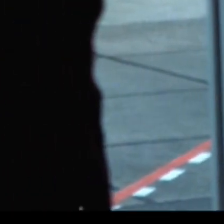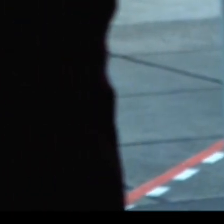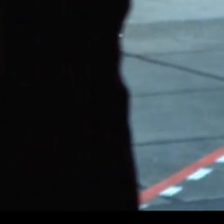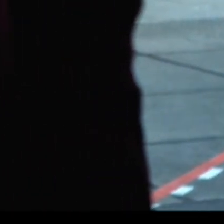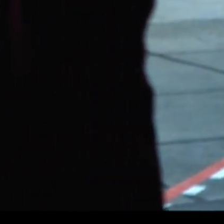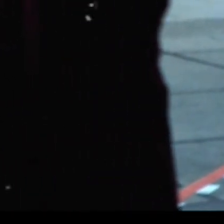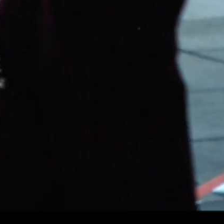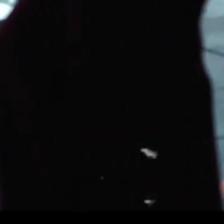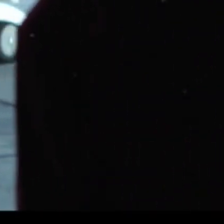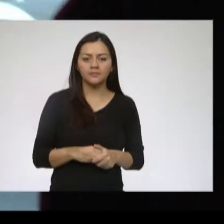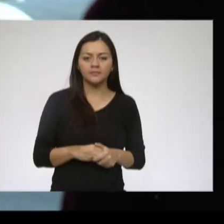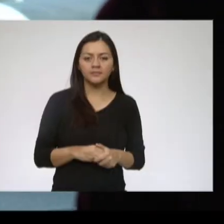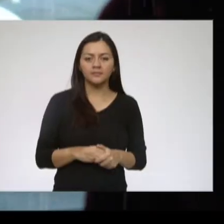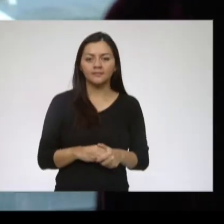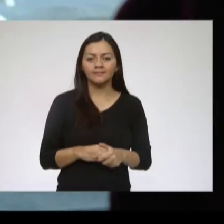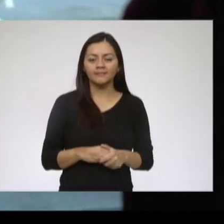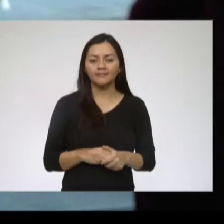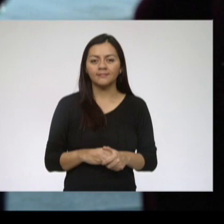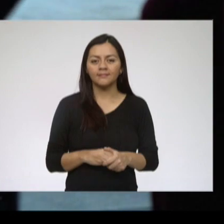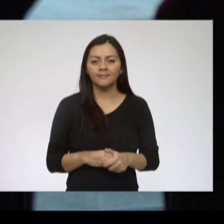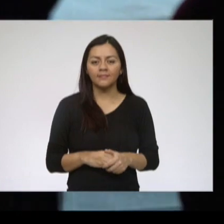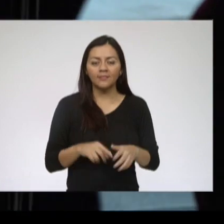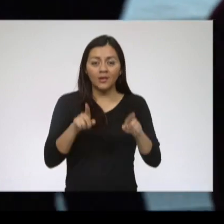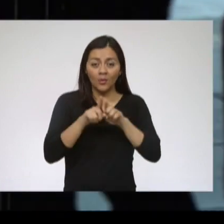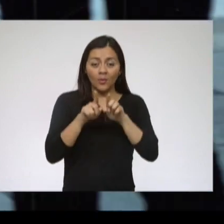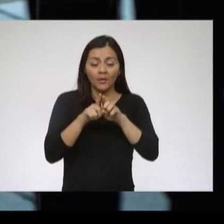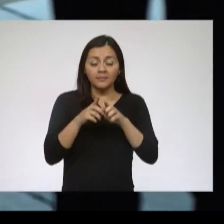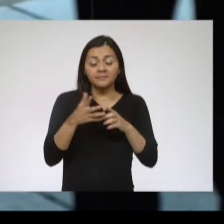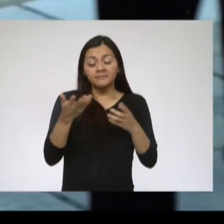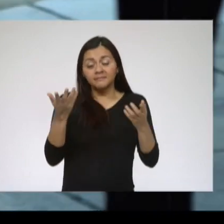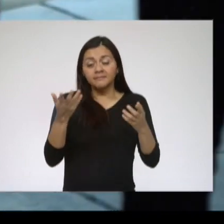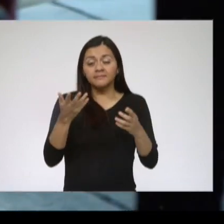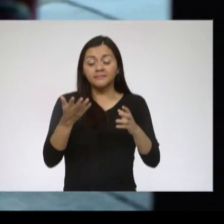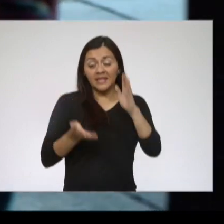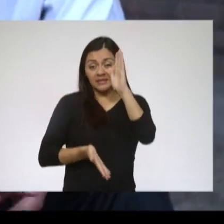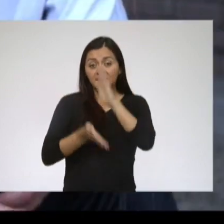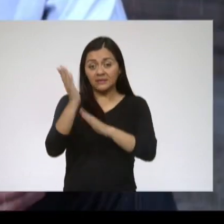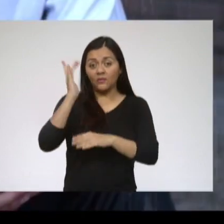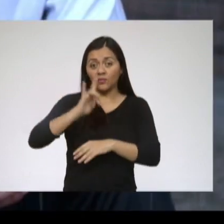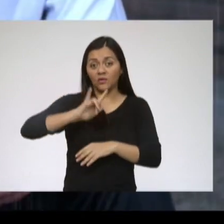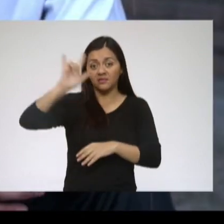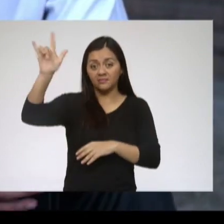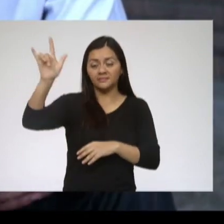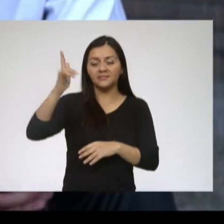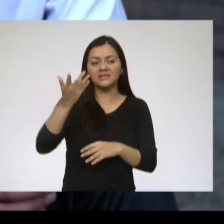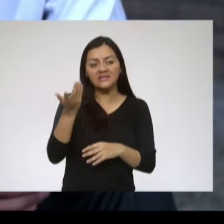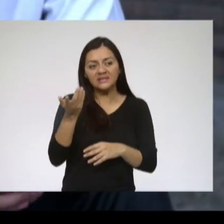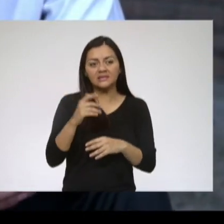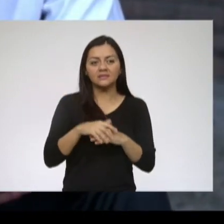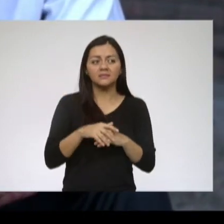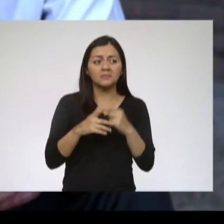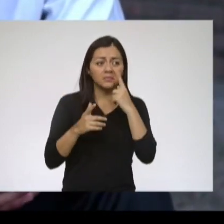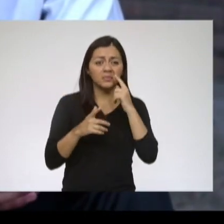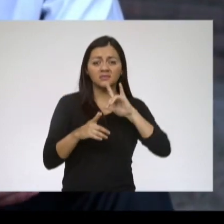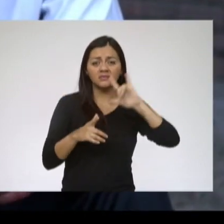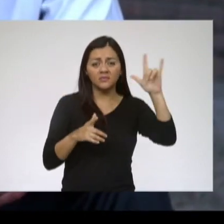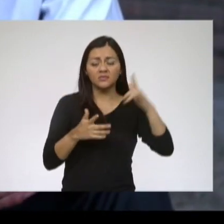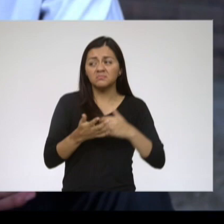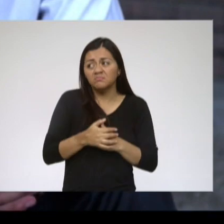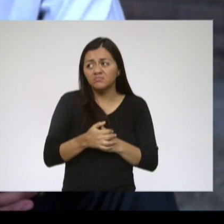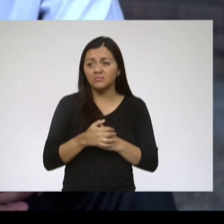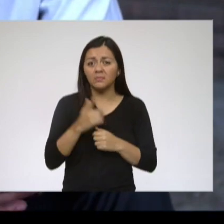Él a lo que se fue como que ya no es lo mismo, porque en casa siempre tiene que estar el papá, aunque sea